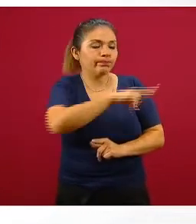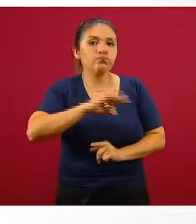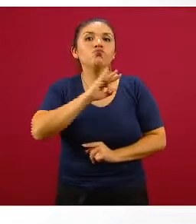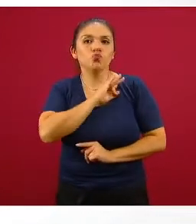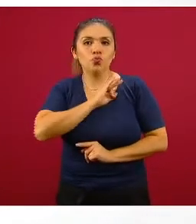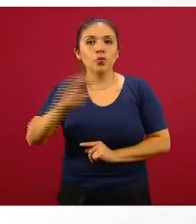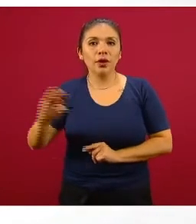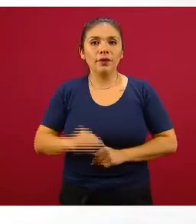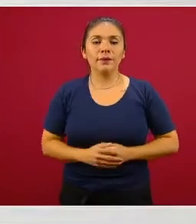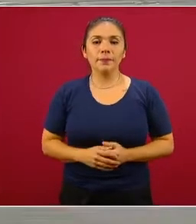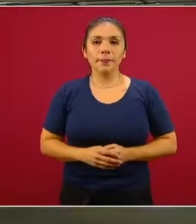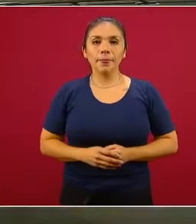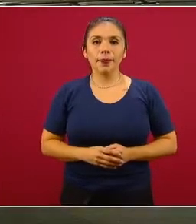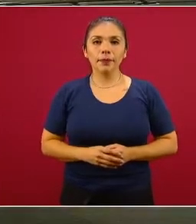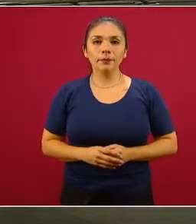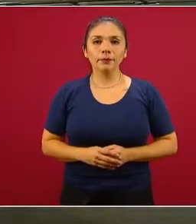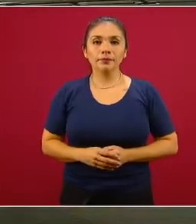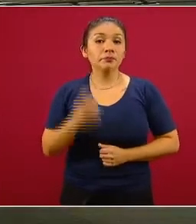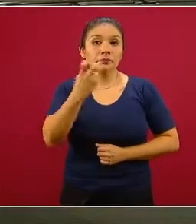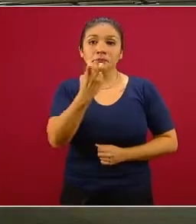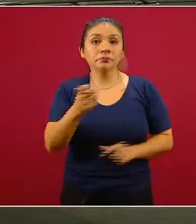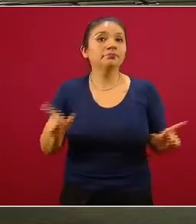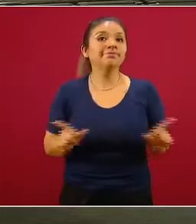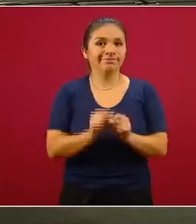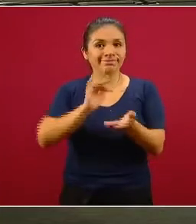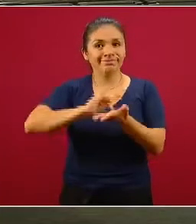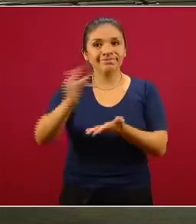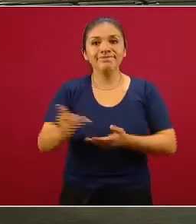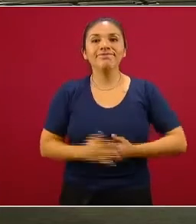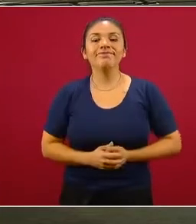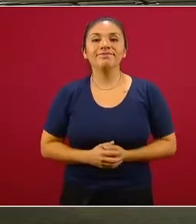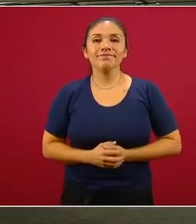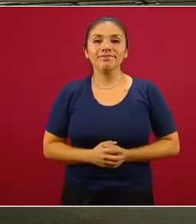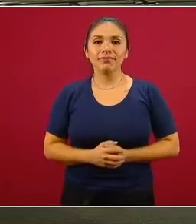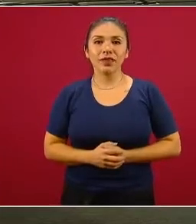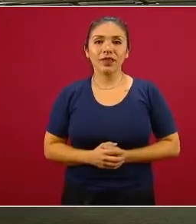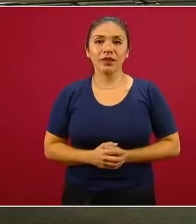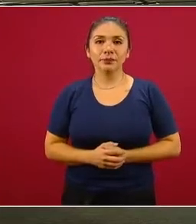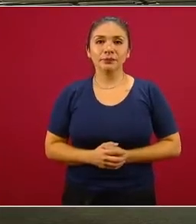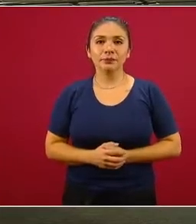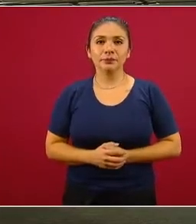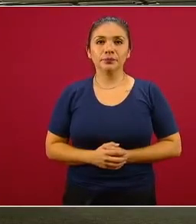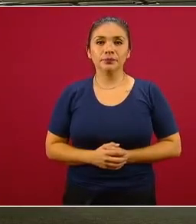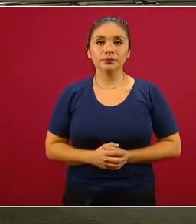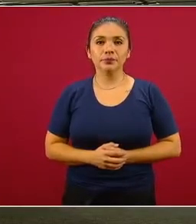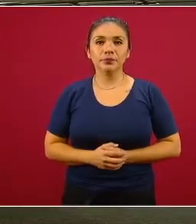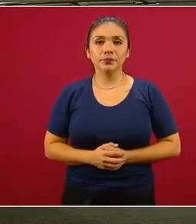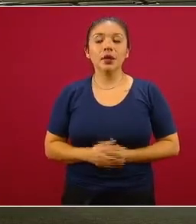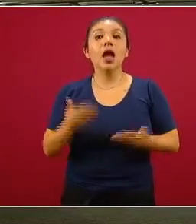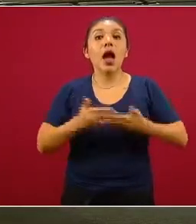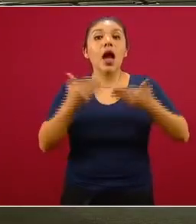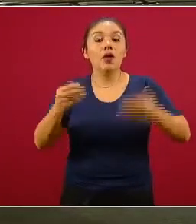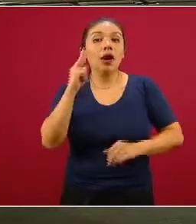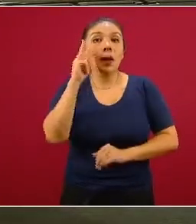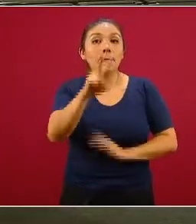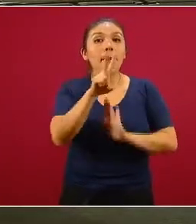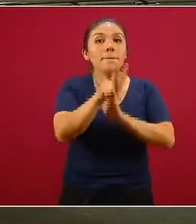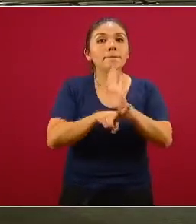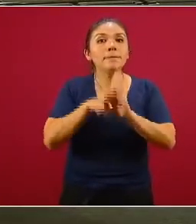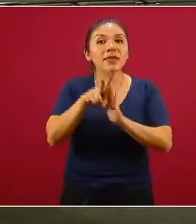los pacientes. Eso es todo. Muchas gracias. Vamos a pasar el video que